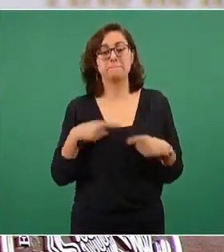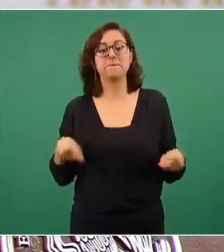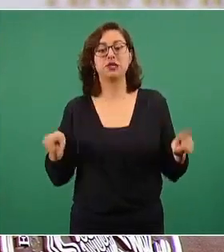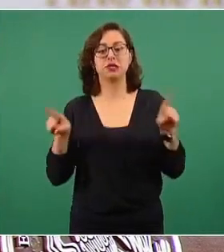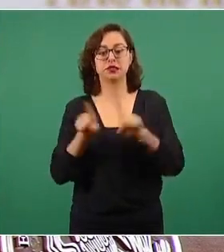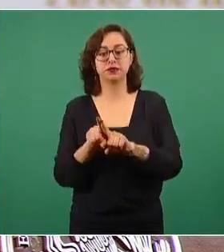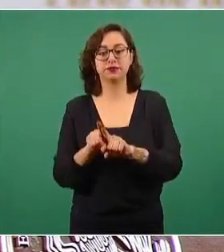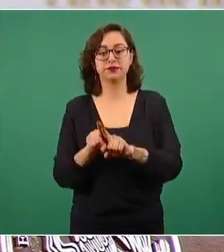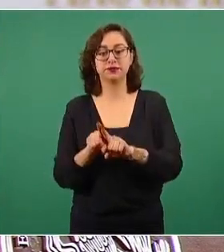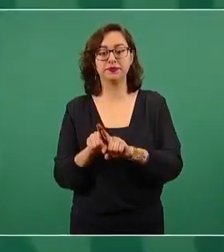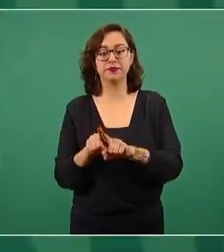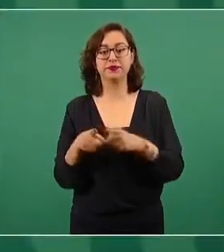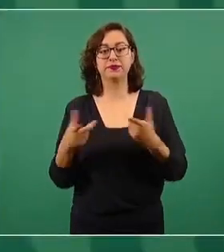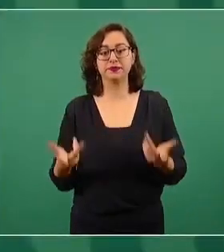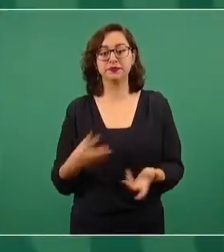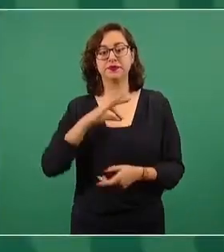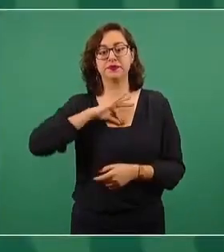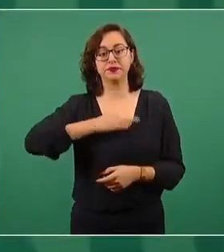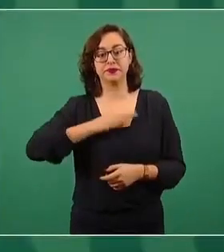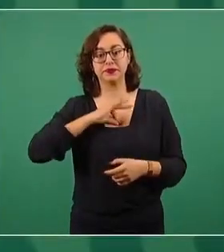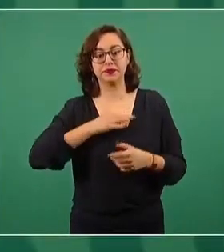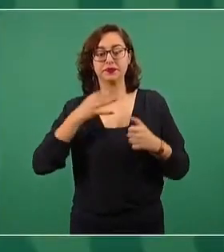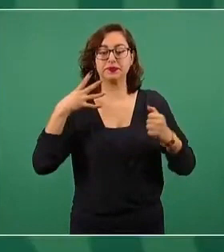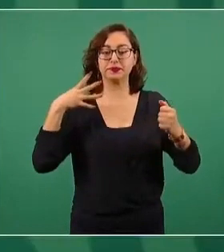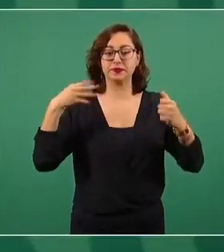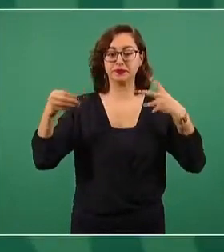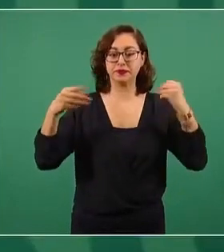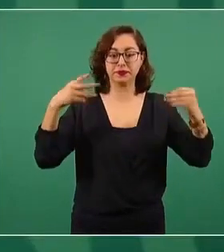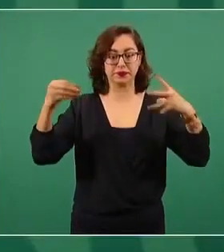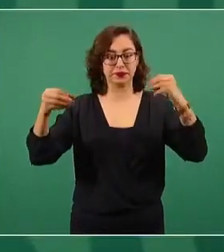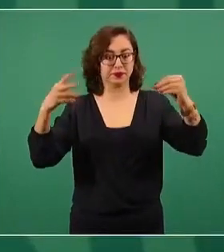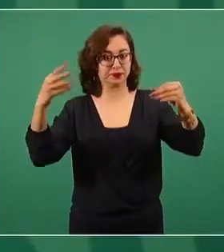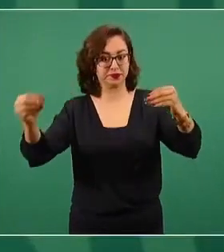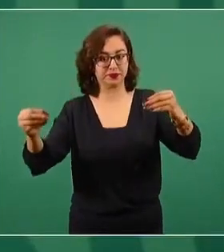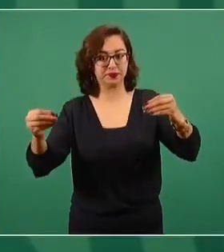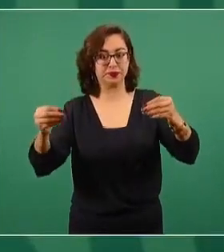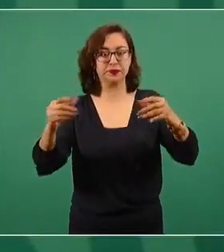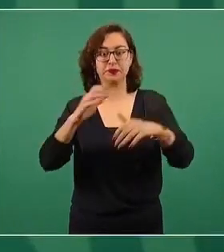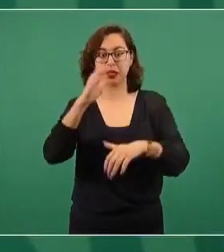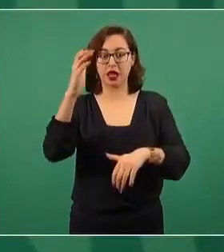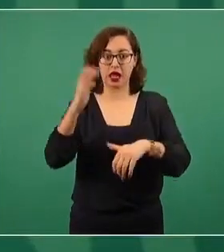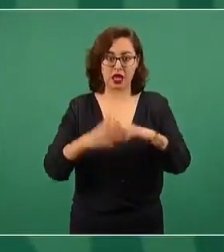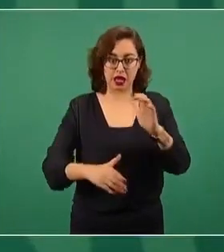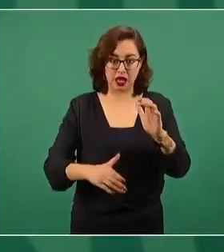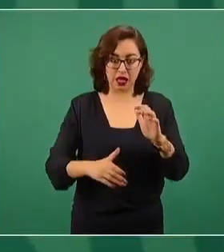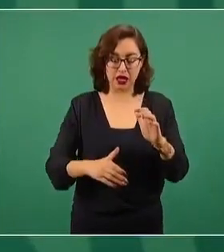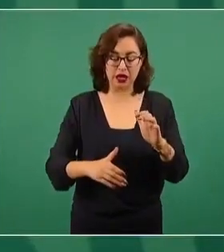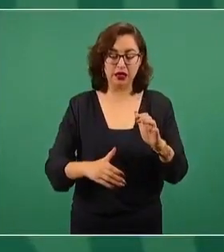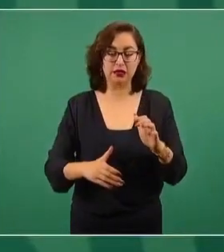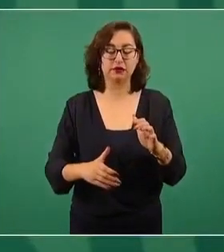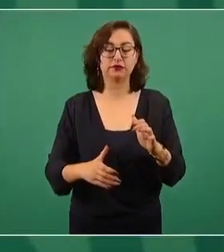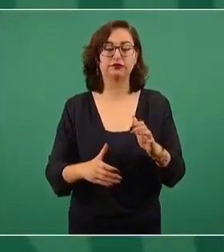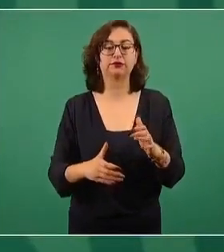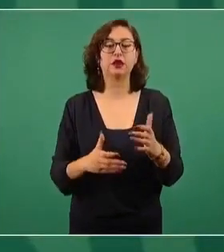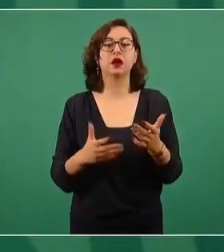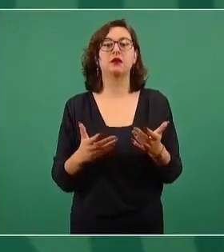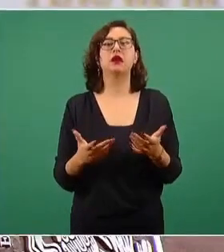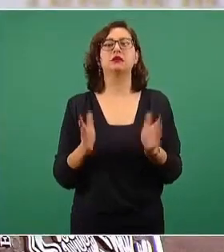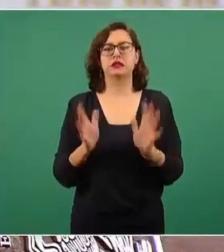pasando la pandemia, ya se está haciendo, pero de manera más